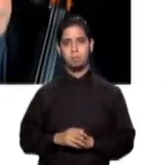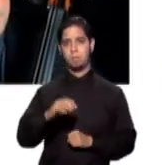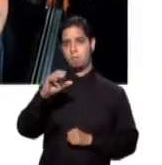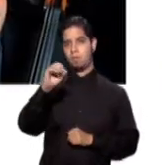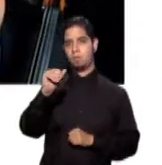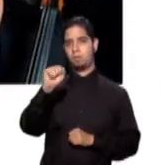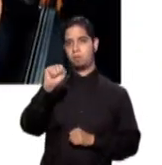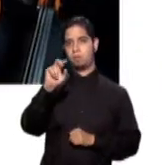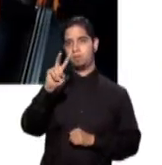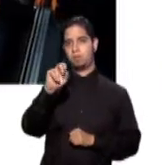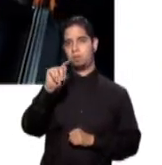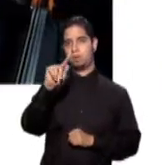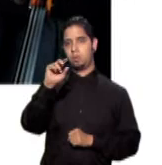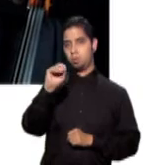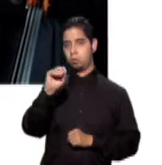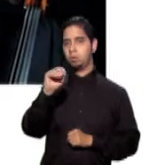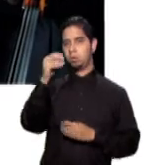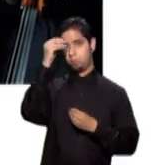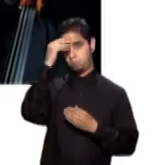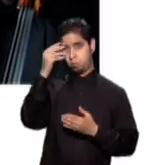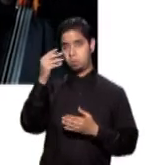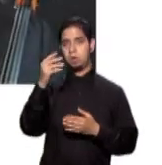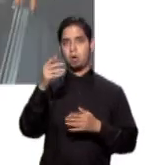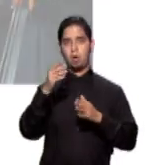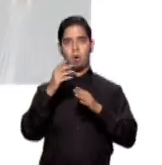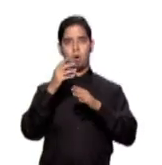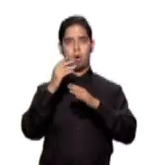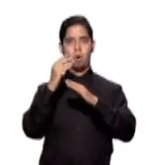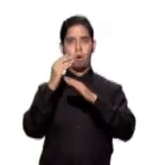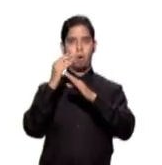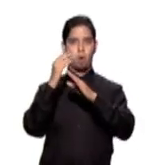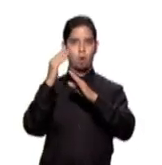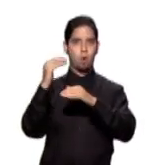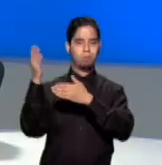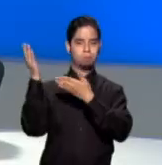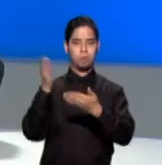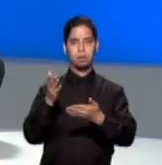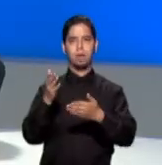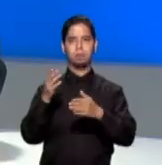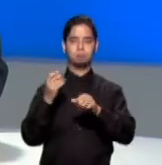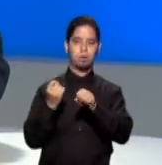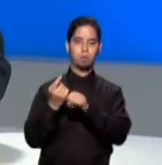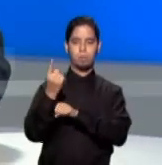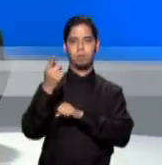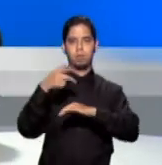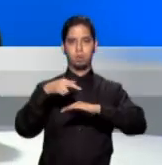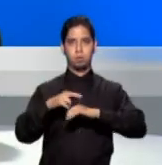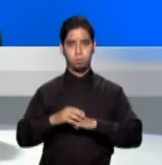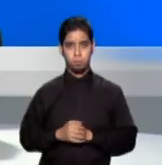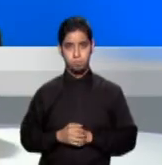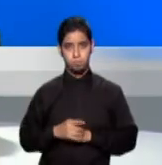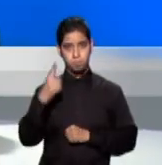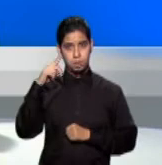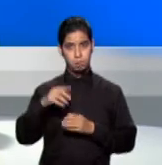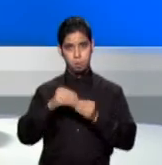Puerto Rico afirmó que espera traer el festival a la isla una vez al año. Y para ver estas y otras